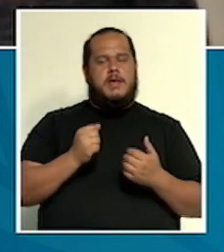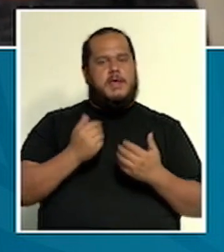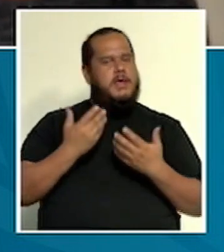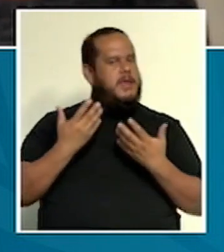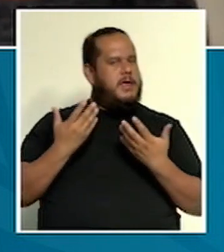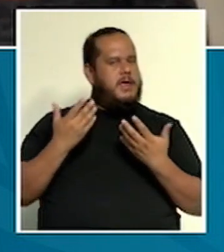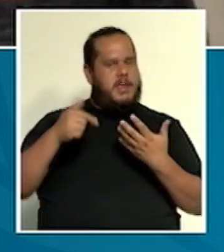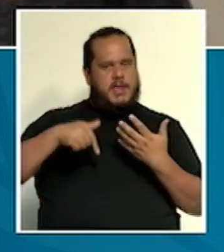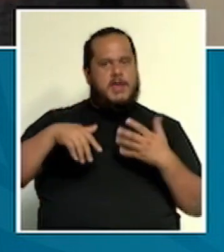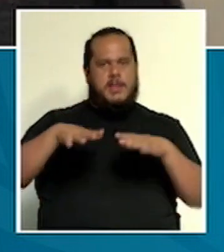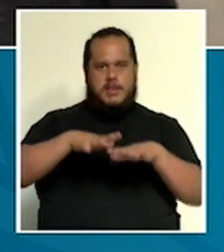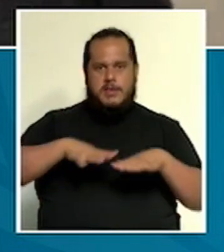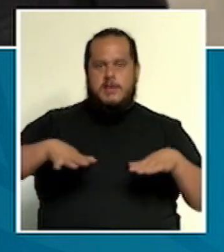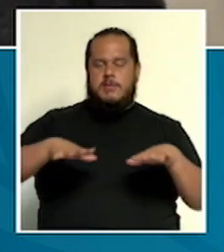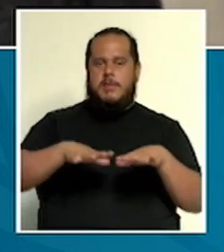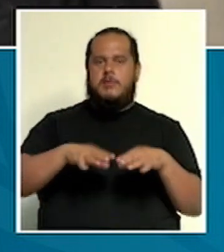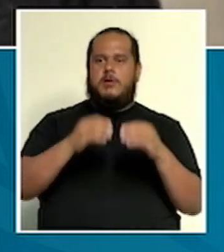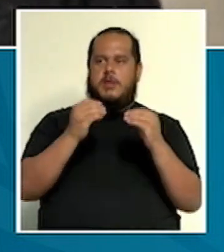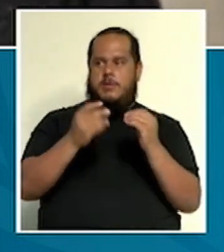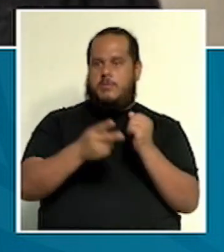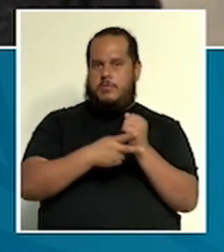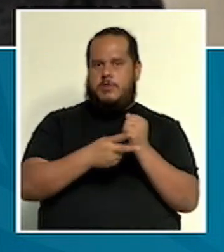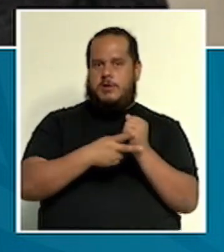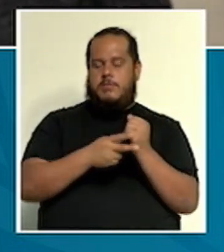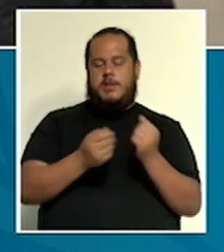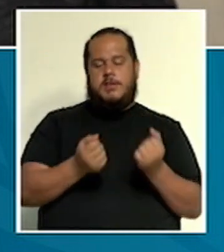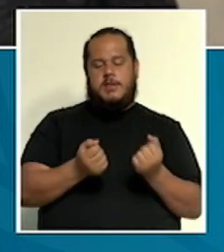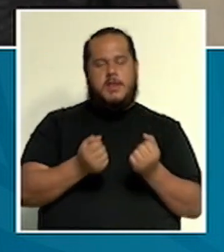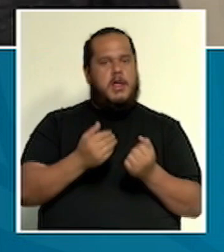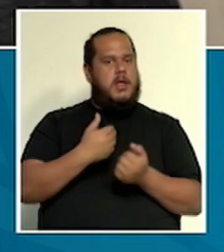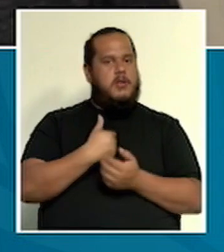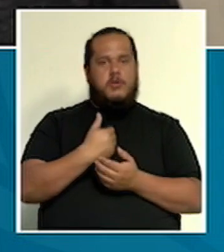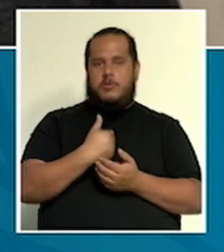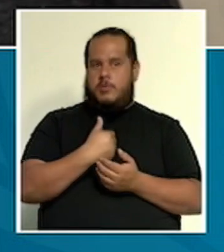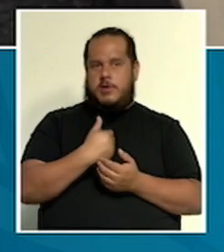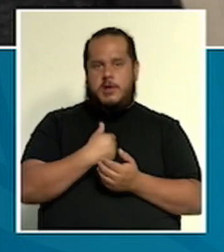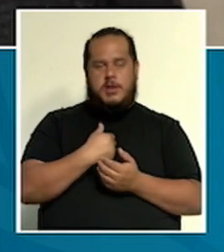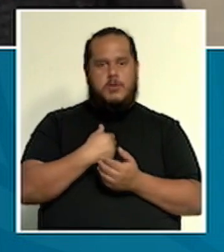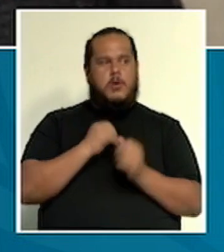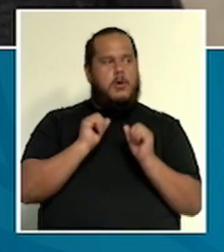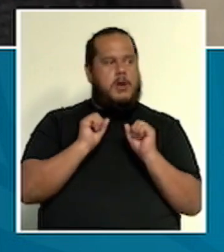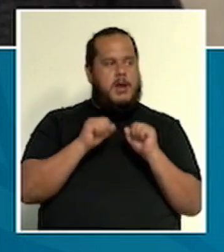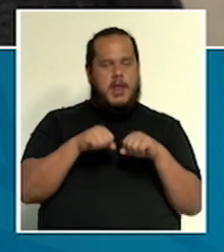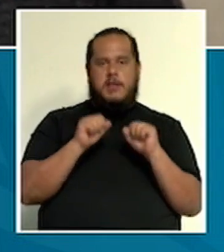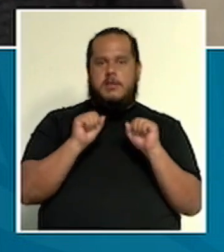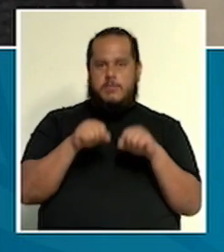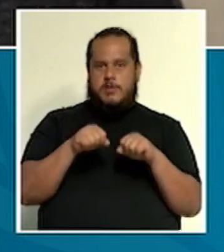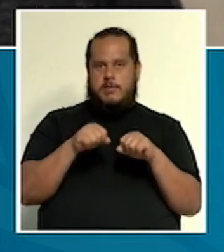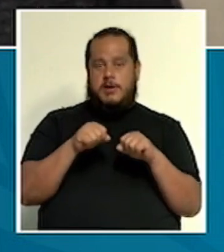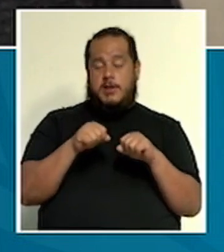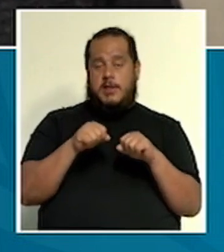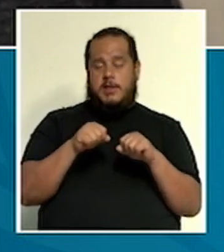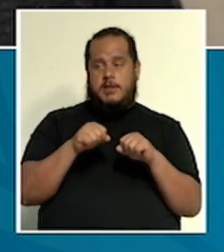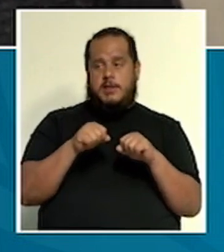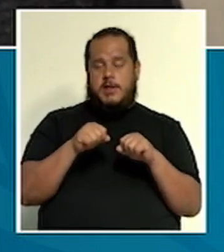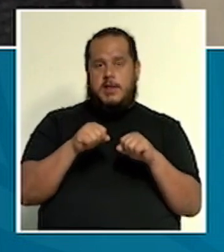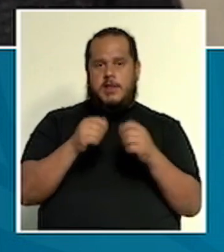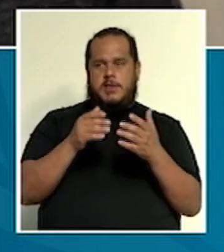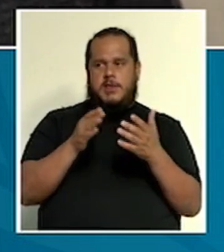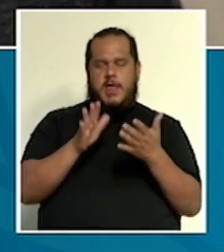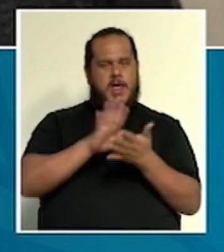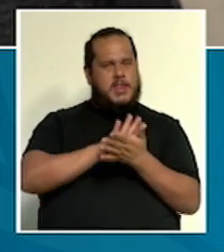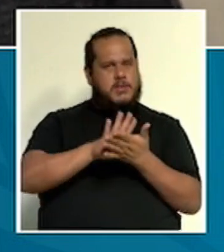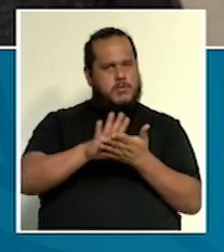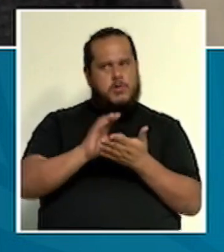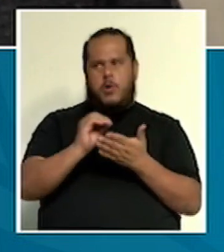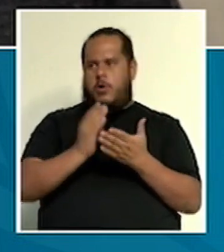En este espacio que muchas veces no ha tenido las posibilidades de difusión o